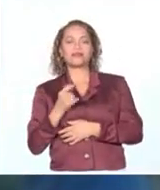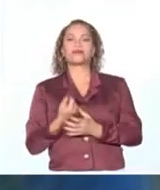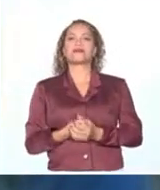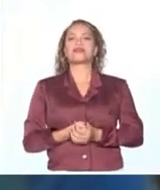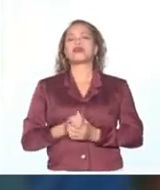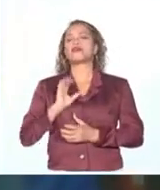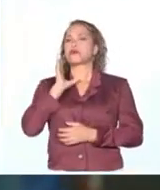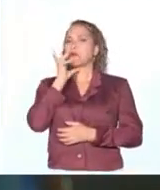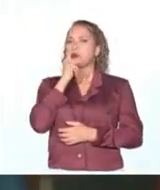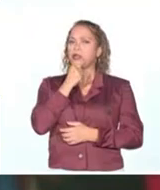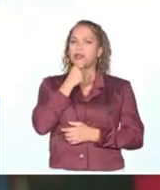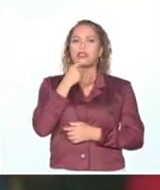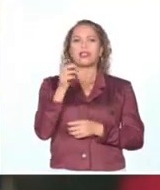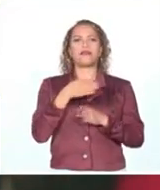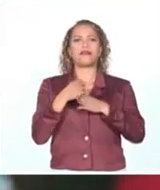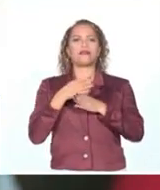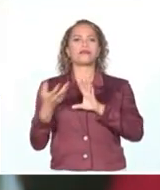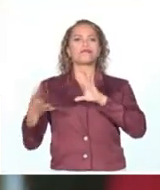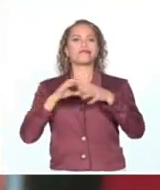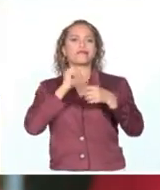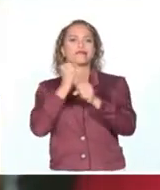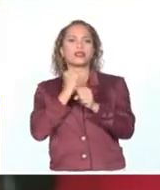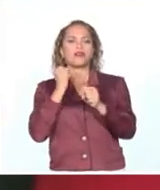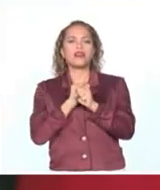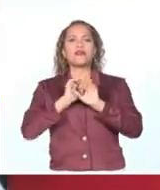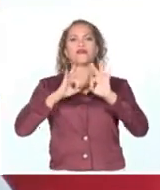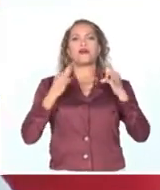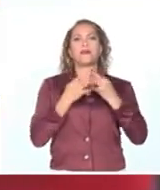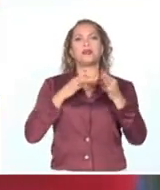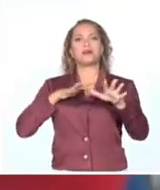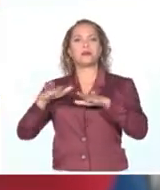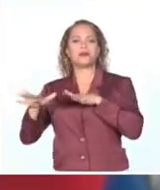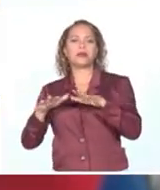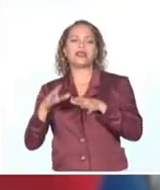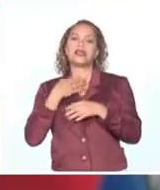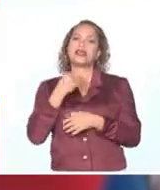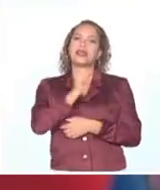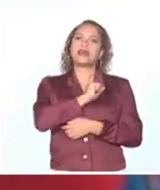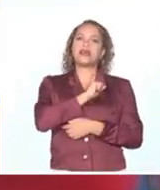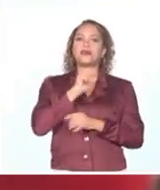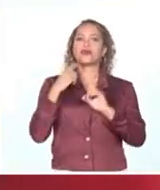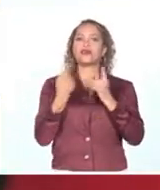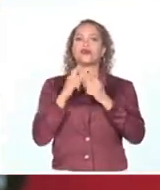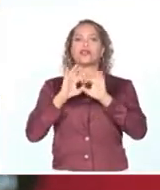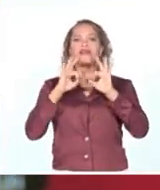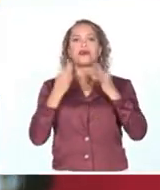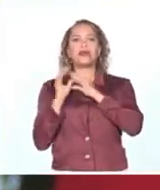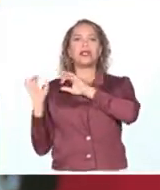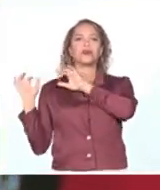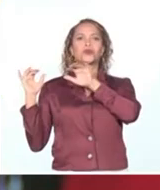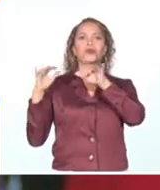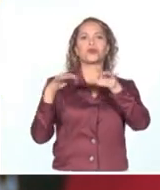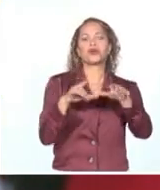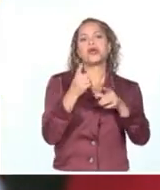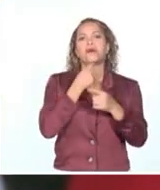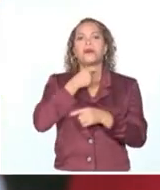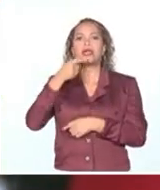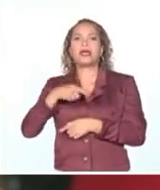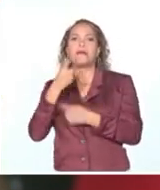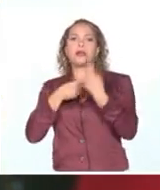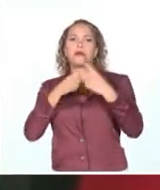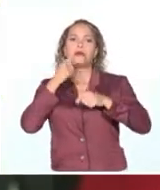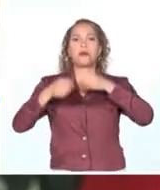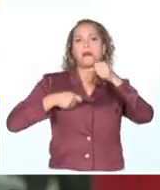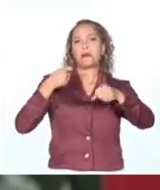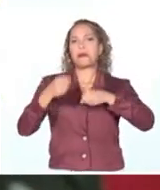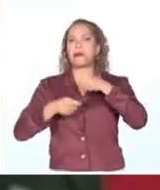otras estrategias como Familias en Movimiento, donde abogamos porque todas las familias salgan a la calle, el que tenga bicicleta, el